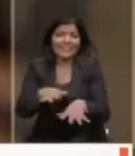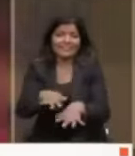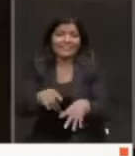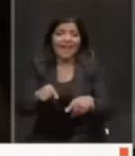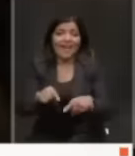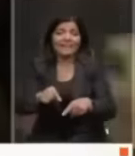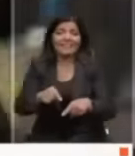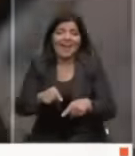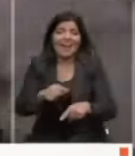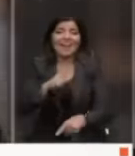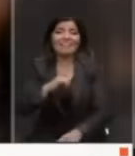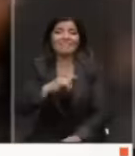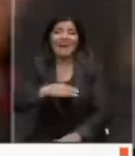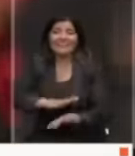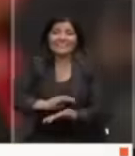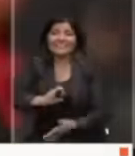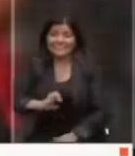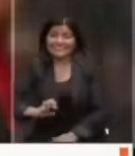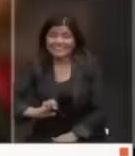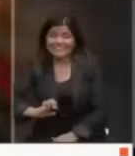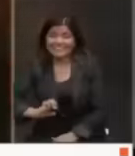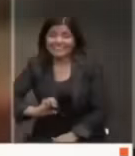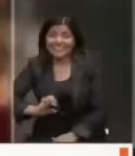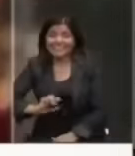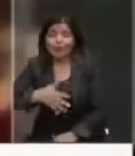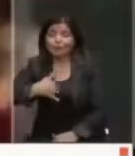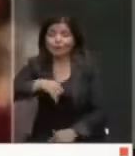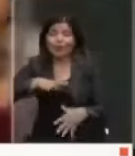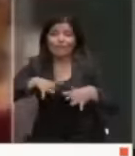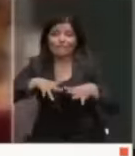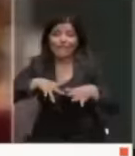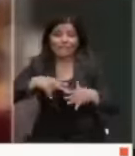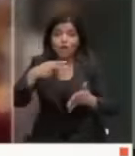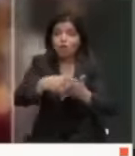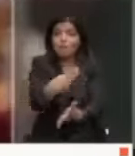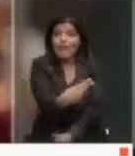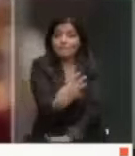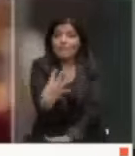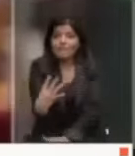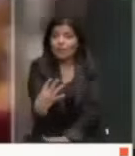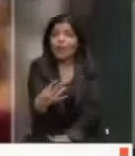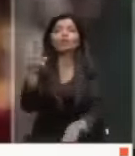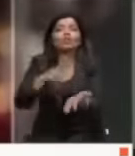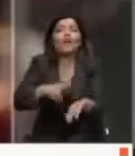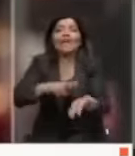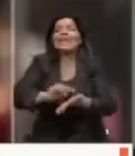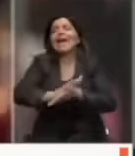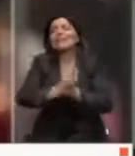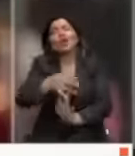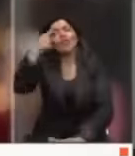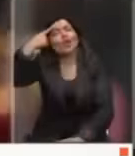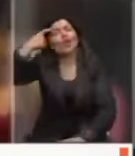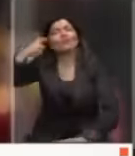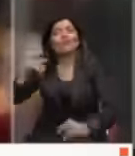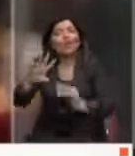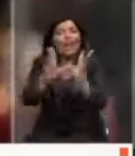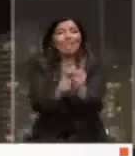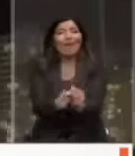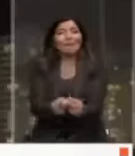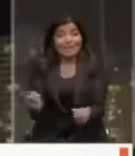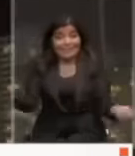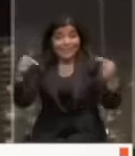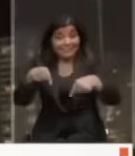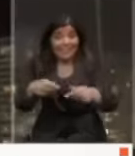lim que quedamos bien bien felices Que este 2024 haga realidad todos los sueños de las familias que hoy día han venido para